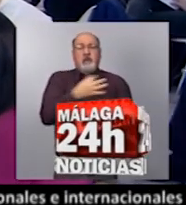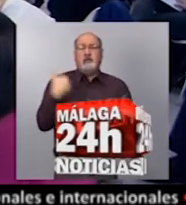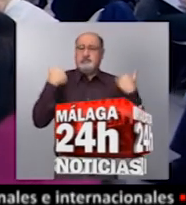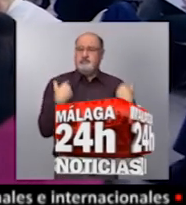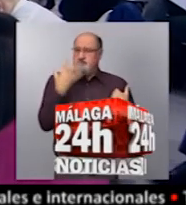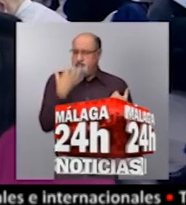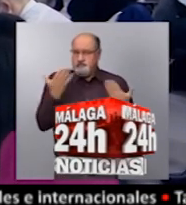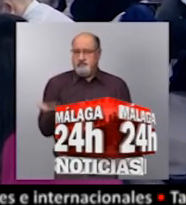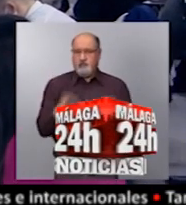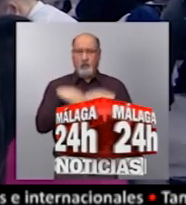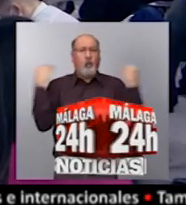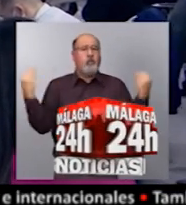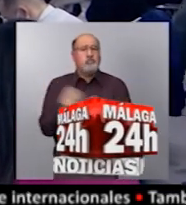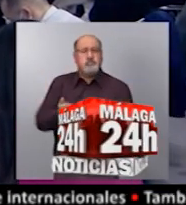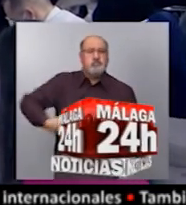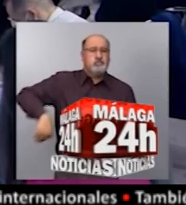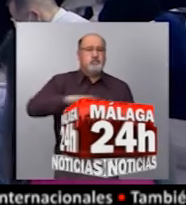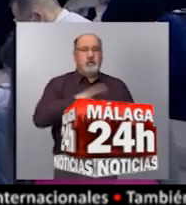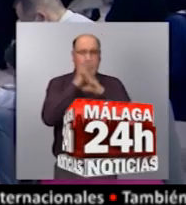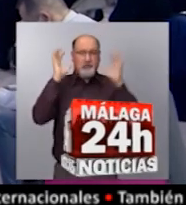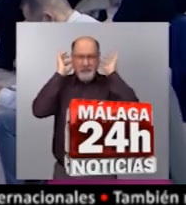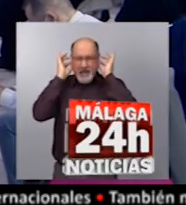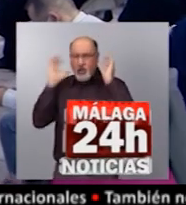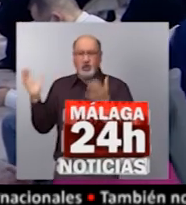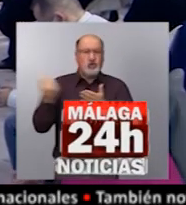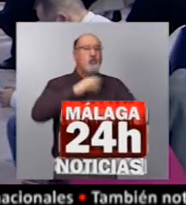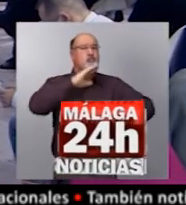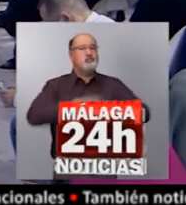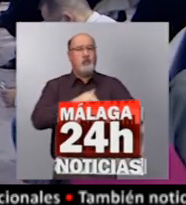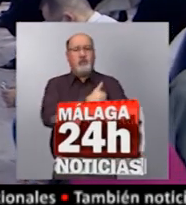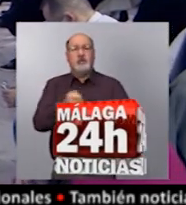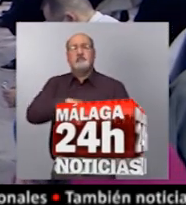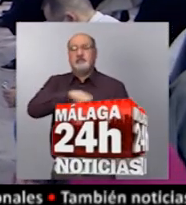a los habitantes de La Palma como ejemplo de solidaridad, resistencia y optimismo debido a